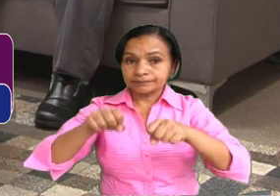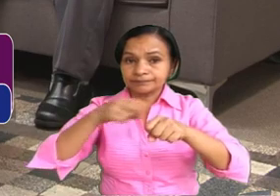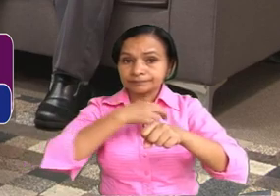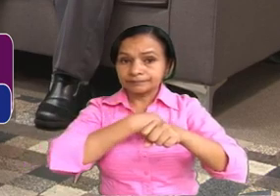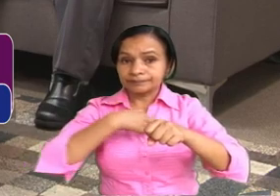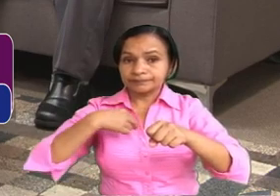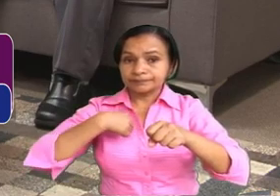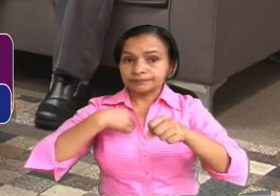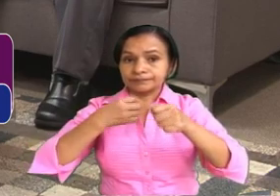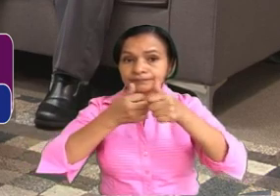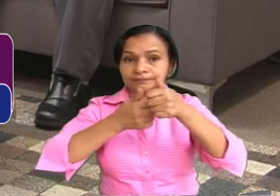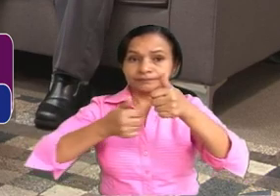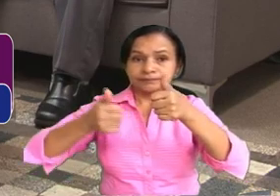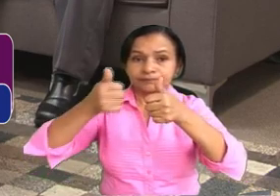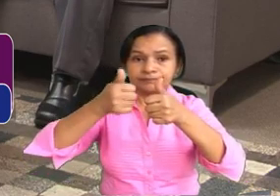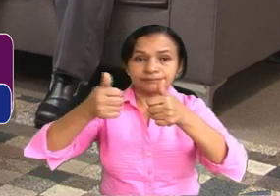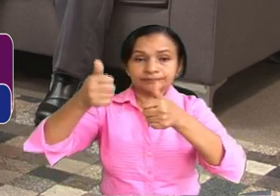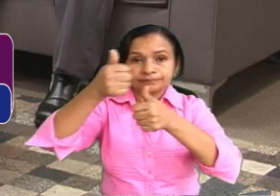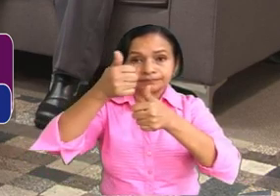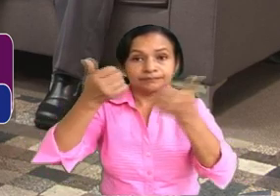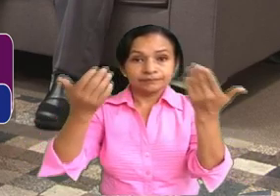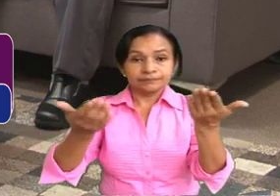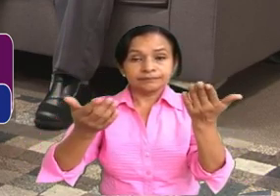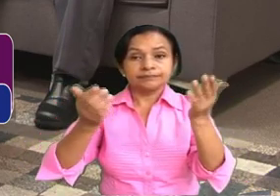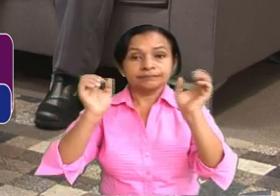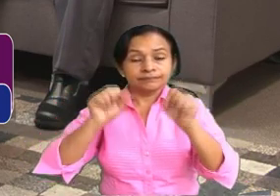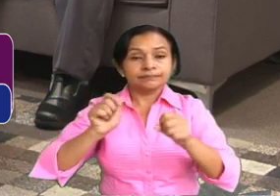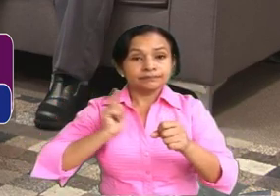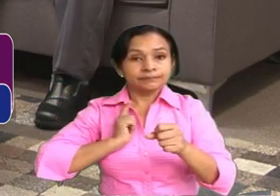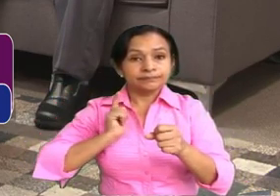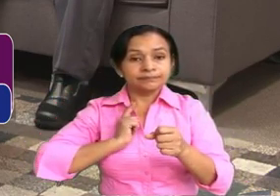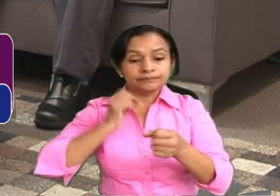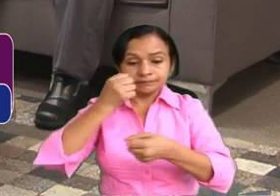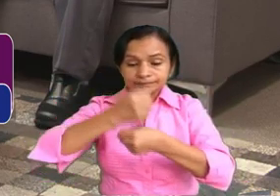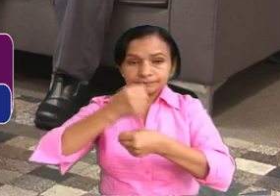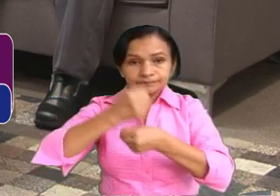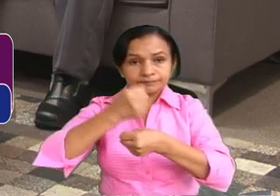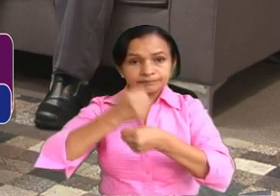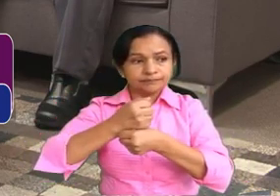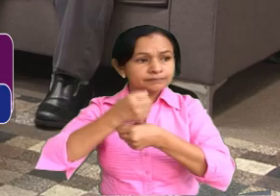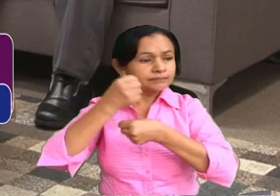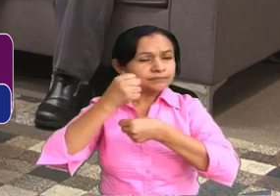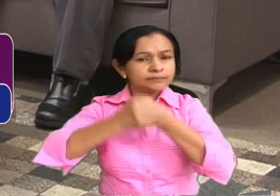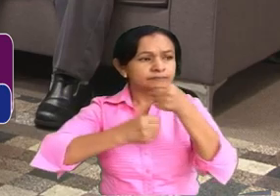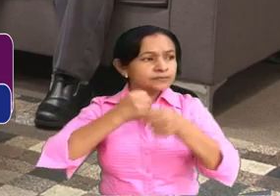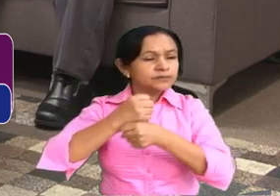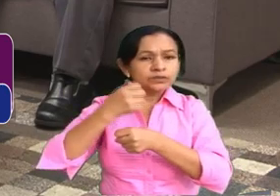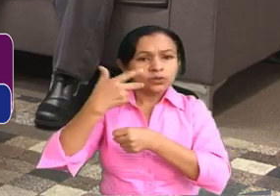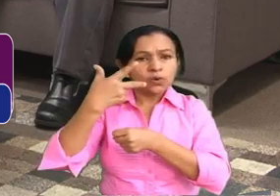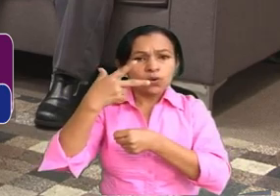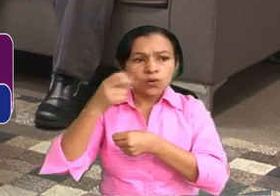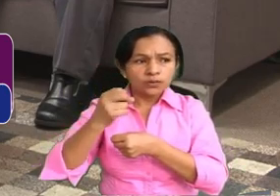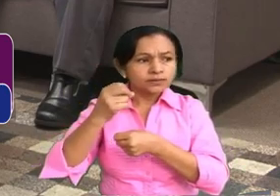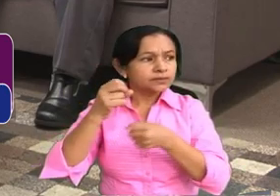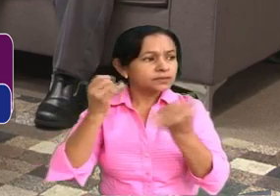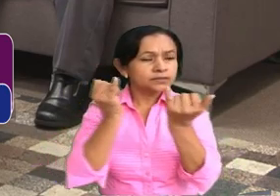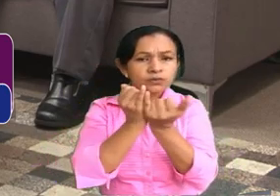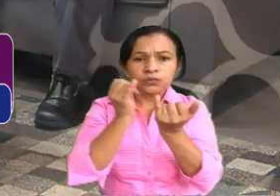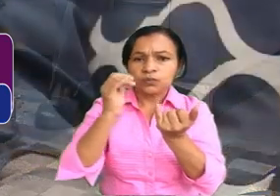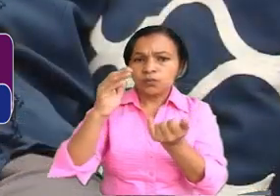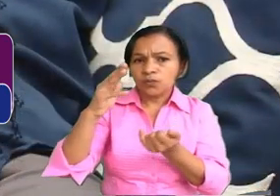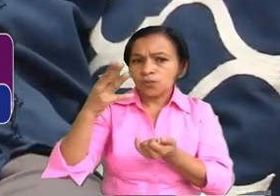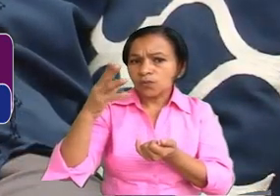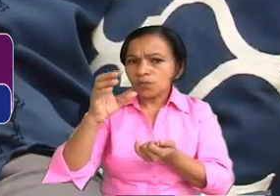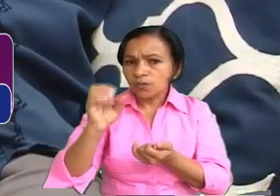superar esto. Y se ha venido trabajando desde los 80, hubo un impasse en los 90 que